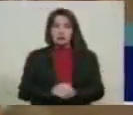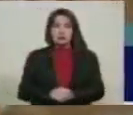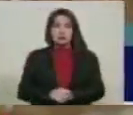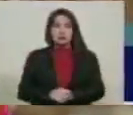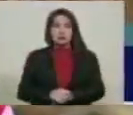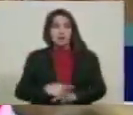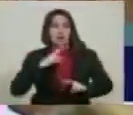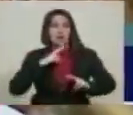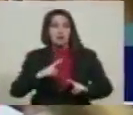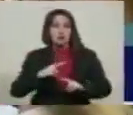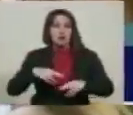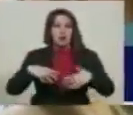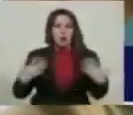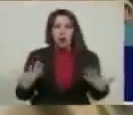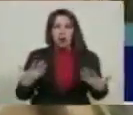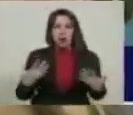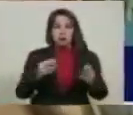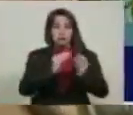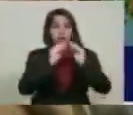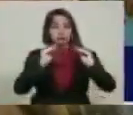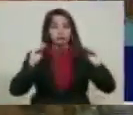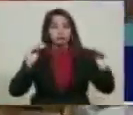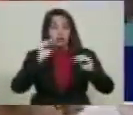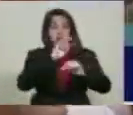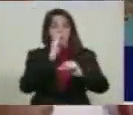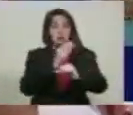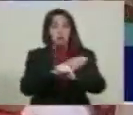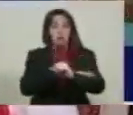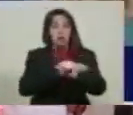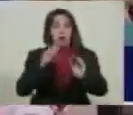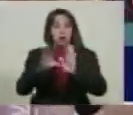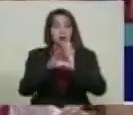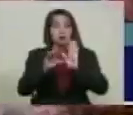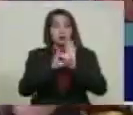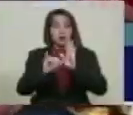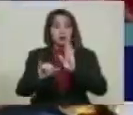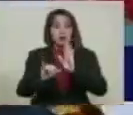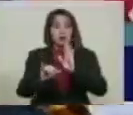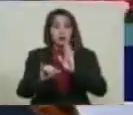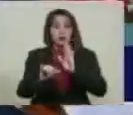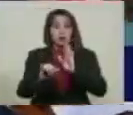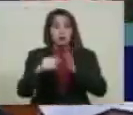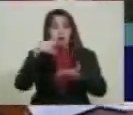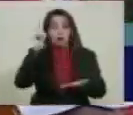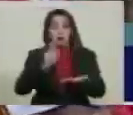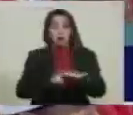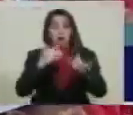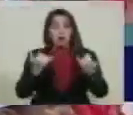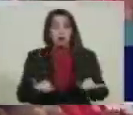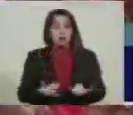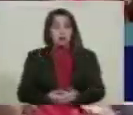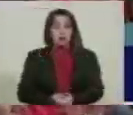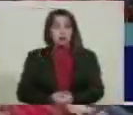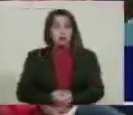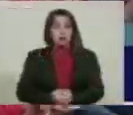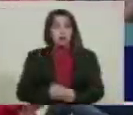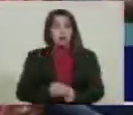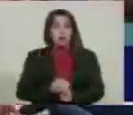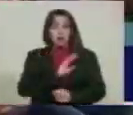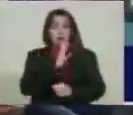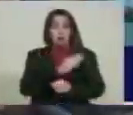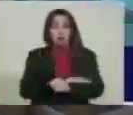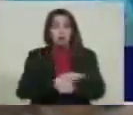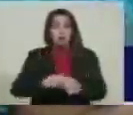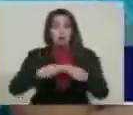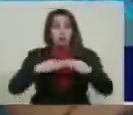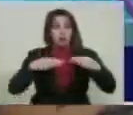nuestra respuesta? Convocatoria al poder plenipotenciario constituyente del pueblo, al poder popular, activación